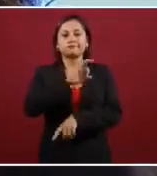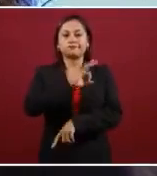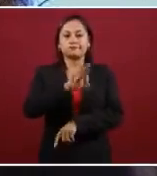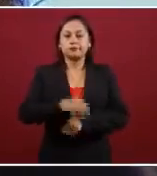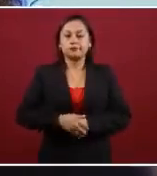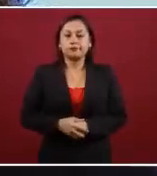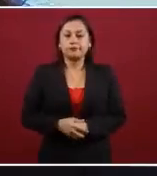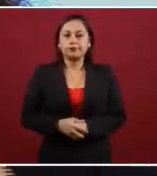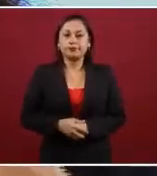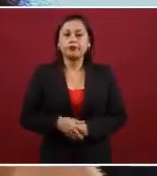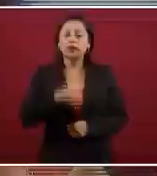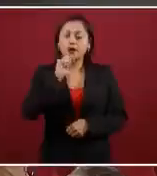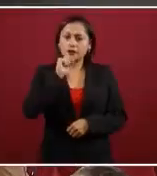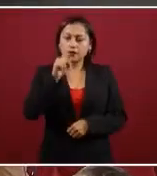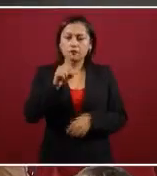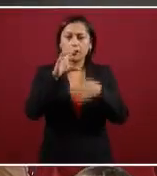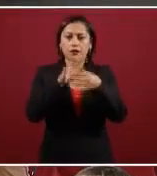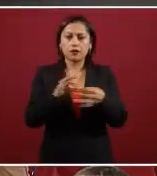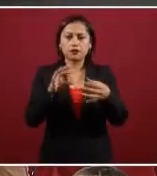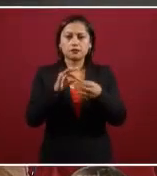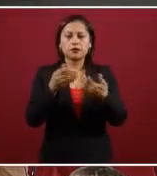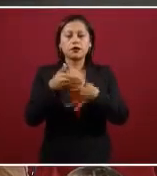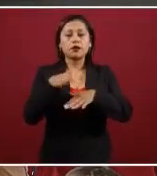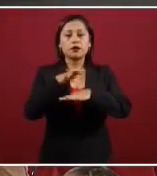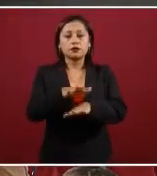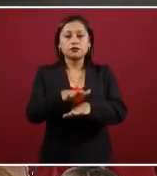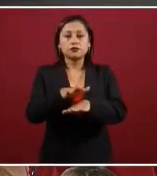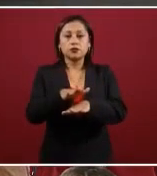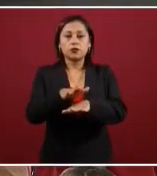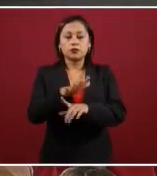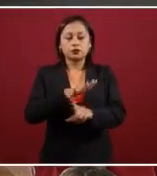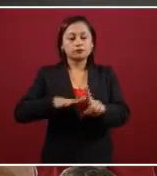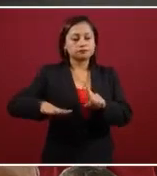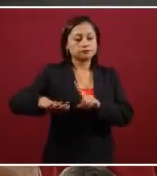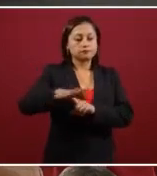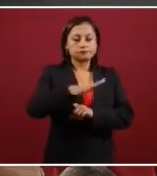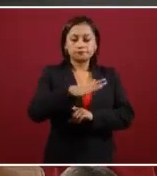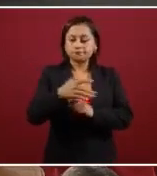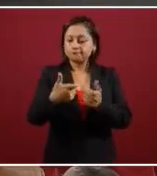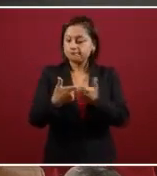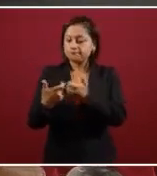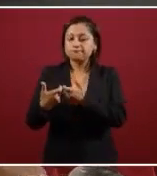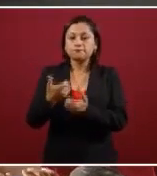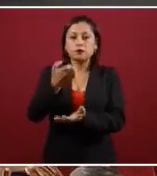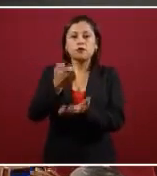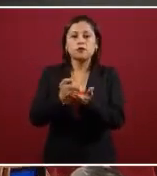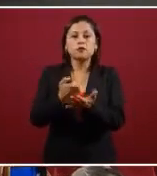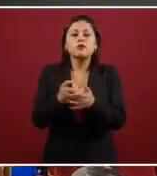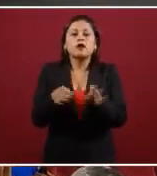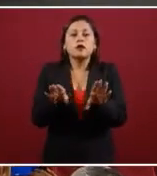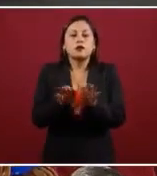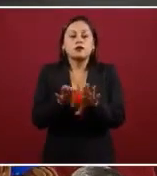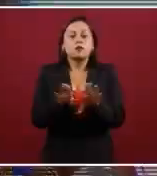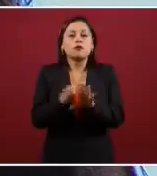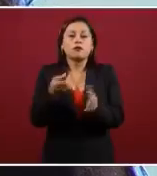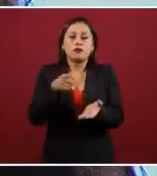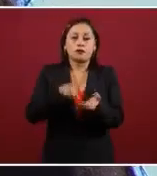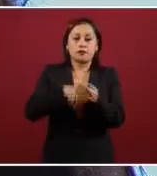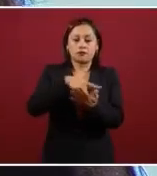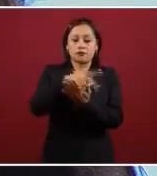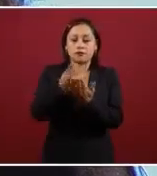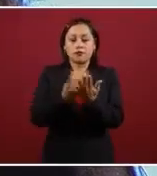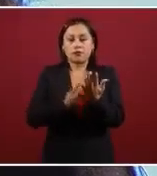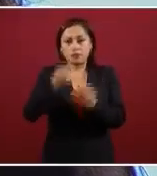Y hablar un poquito de lo que es la economía social y solidaria, decirles que este es el modelo elegido en el programa para la